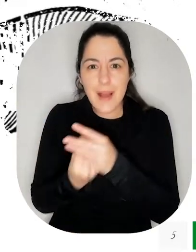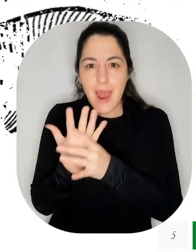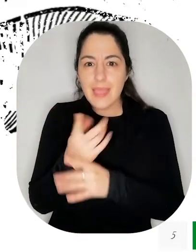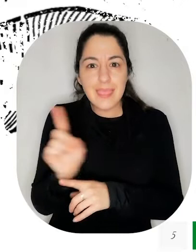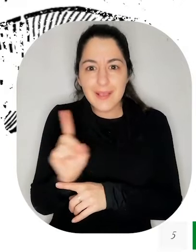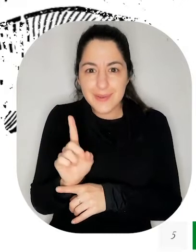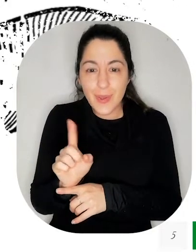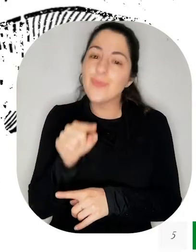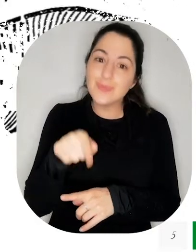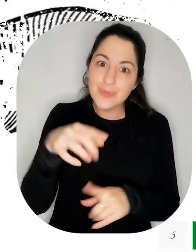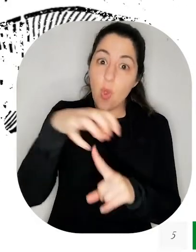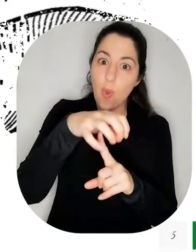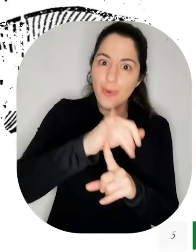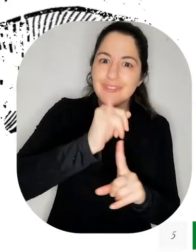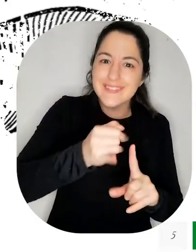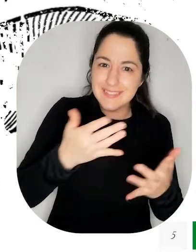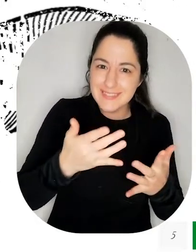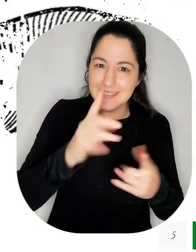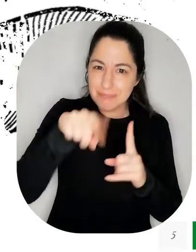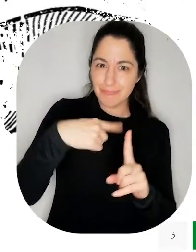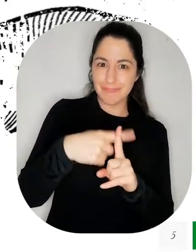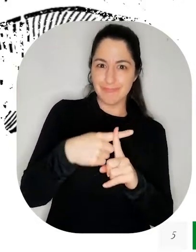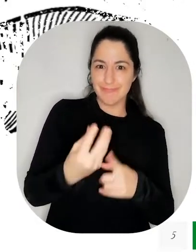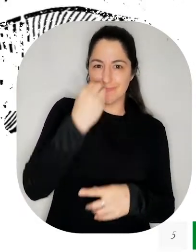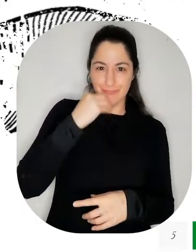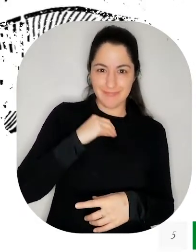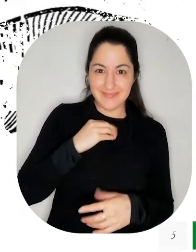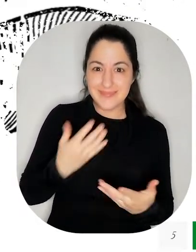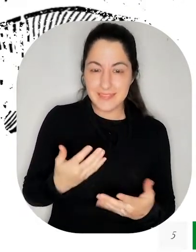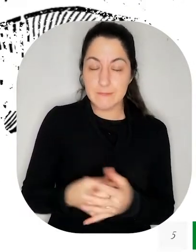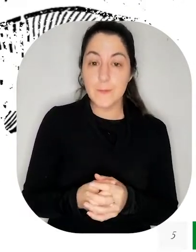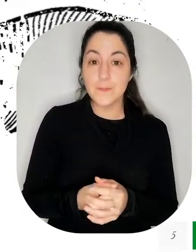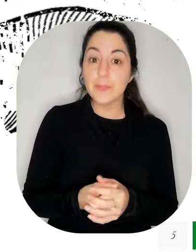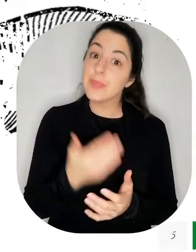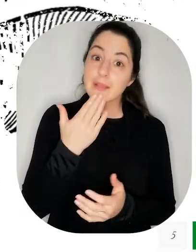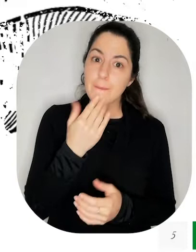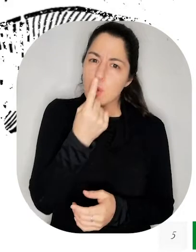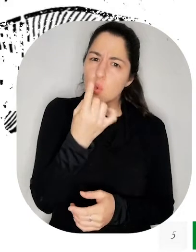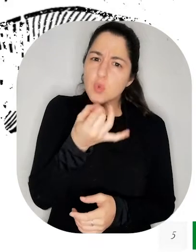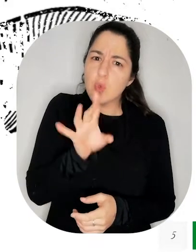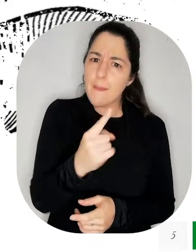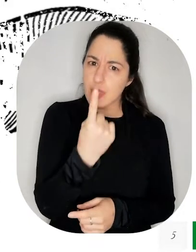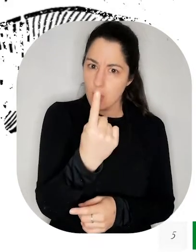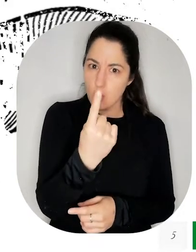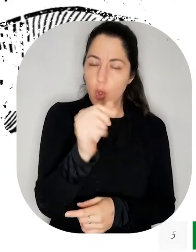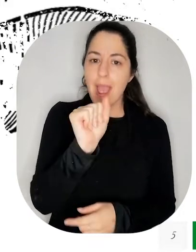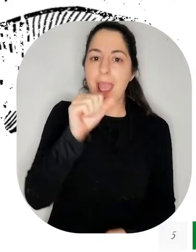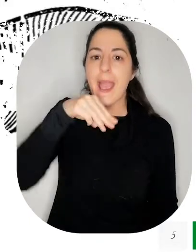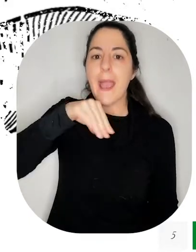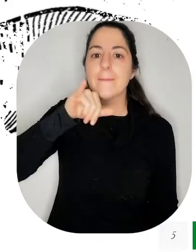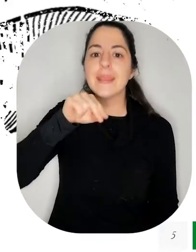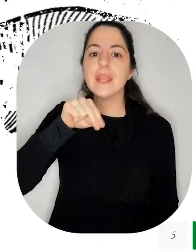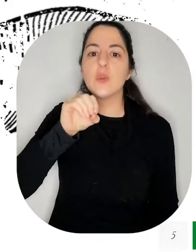plantas. Entonces es una fuente de ese aminoácido esencial. Y si hay uno solo, un aminoácido,